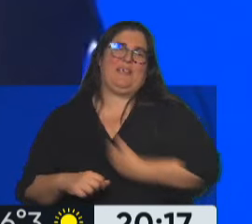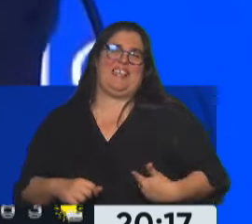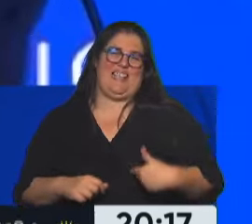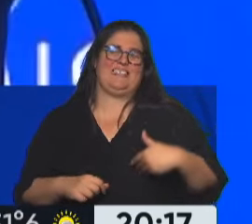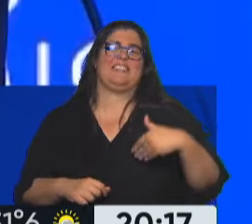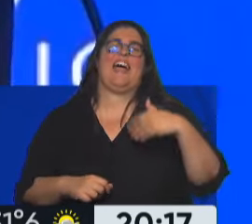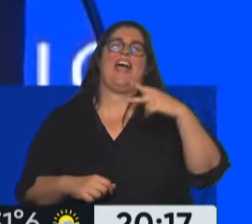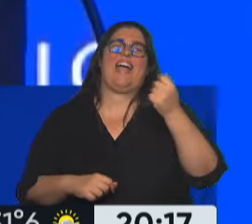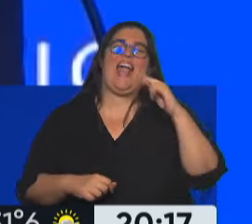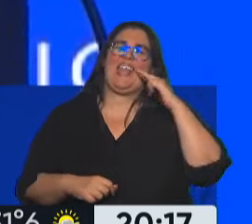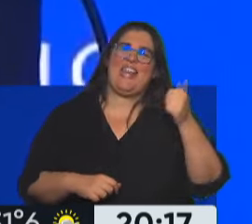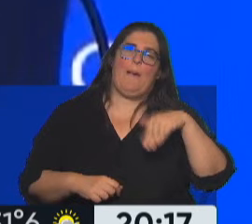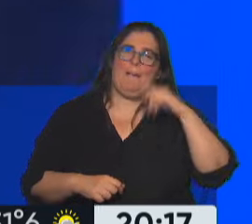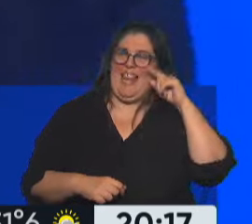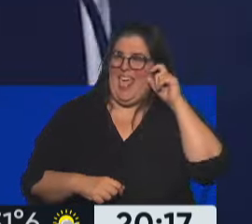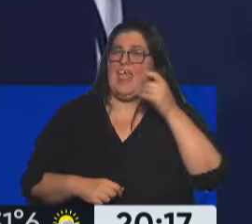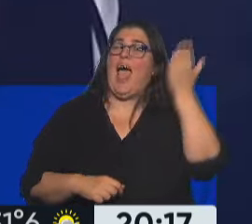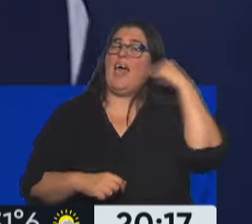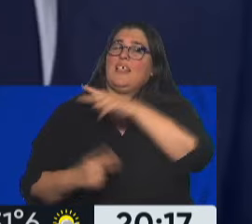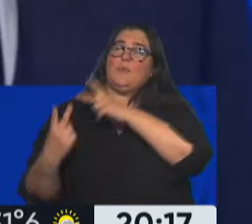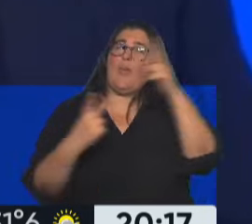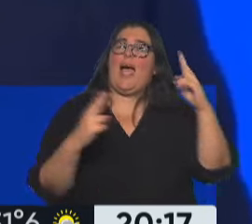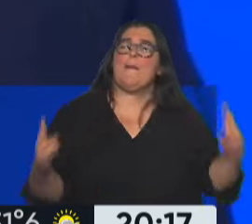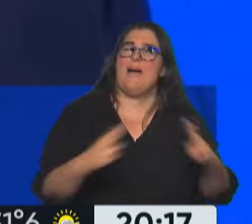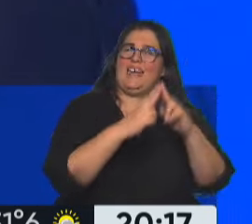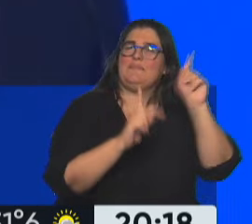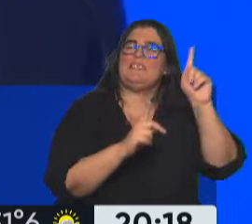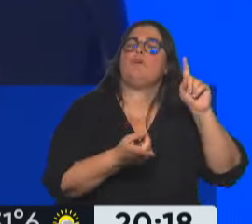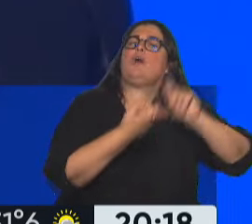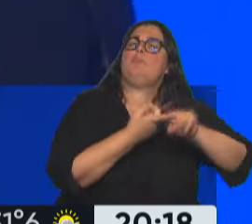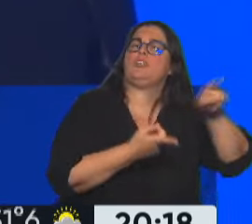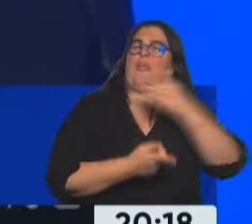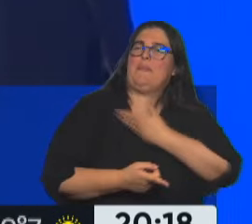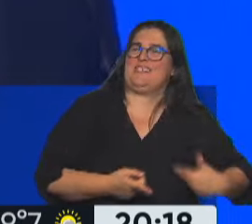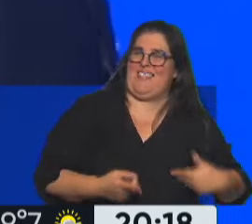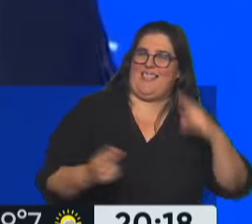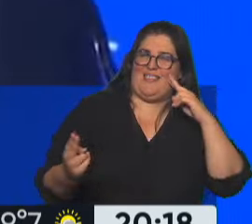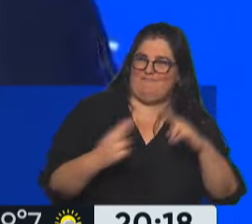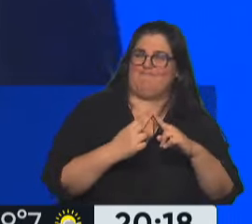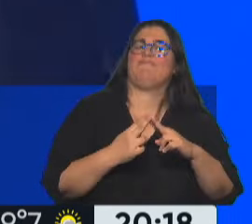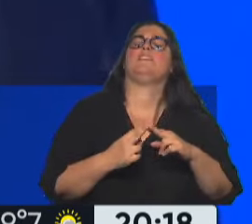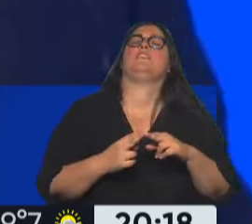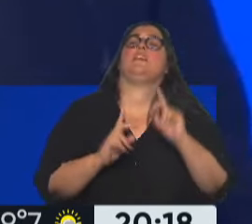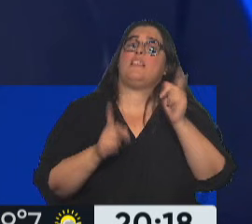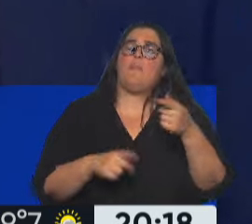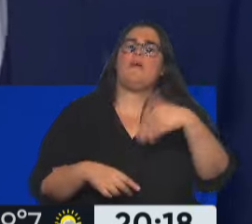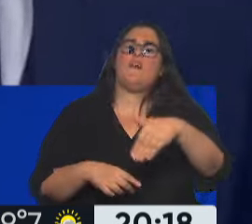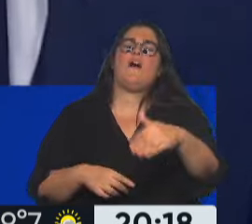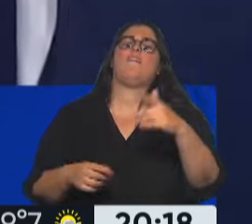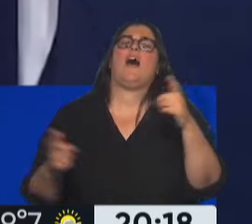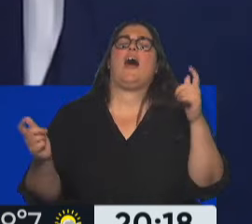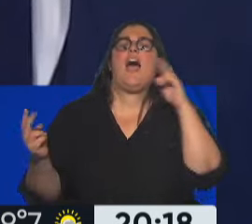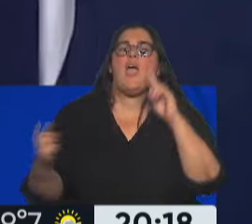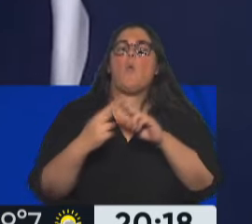recordemos, fue recibida por Brigitte Macron. En la misma semana, el presidente también recibirá a la primera ministra de